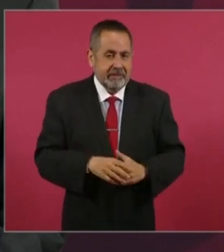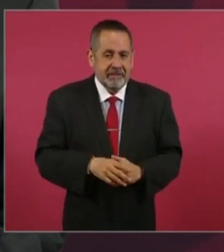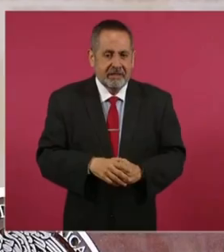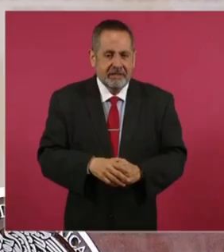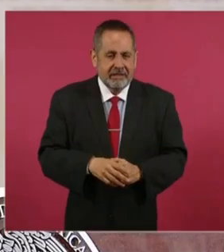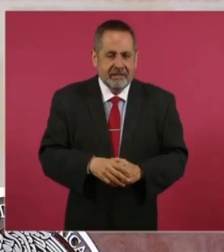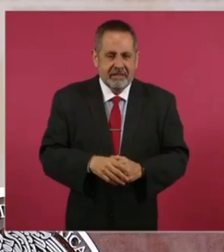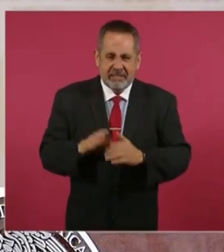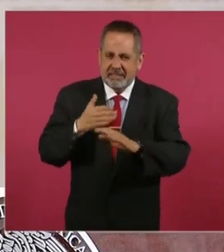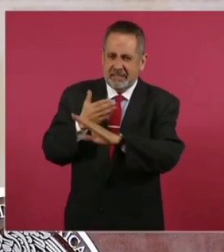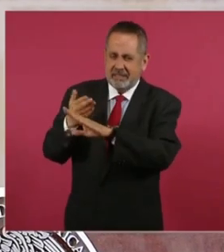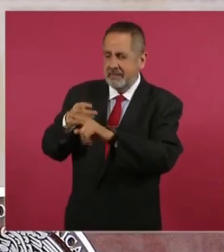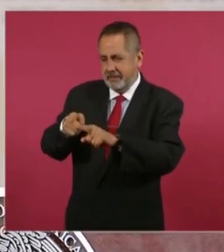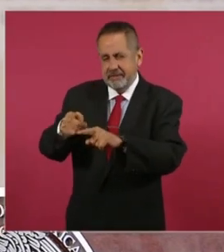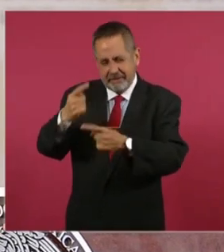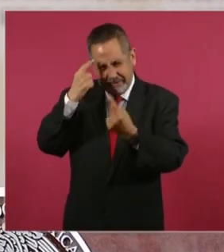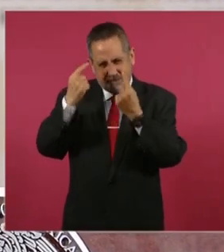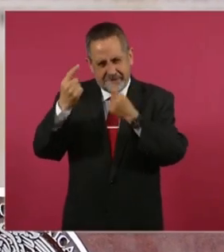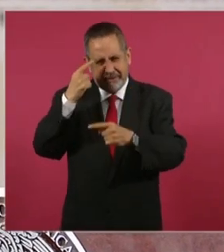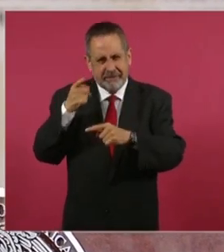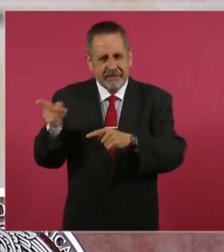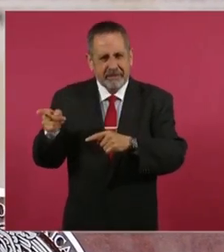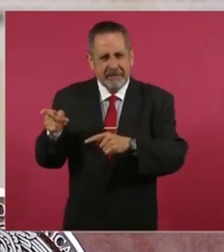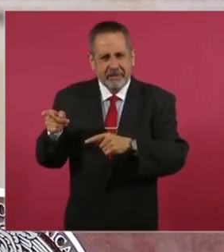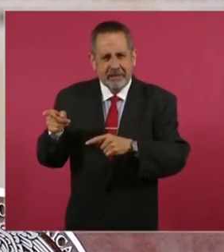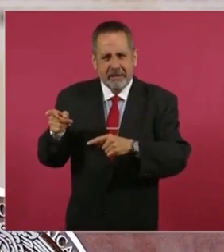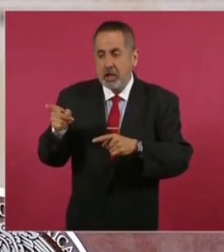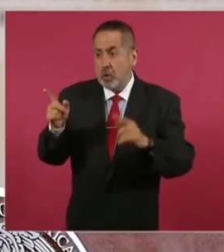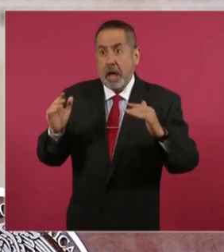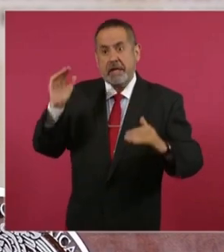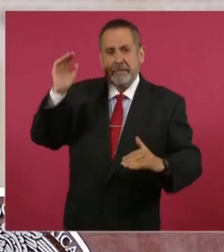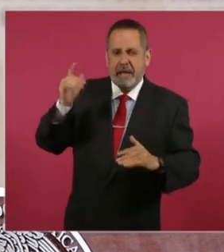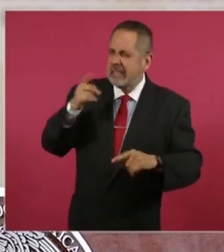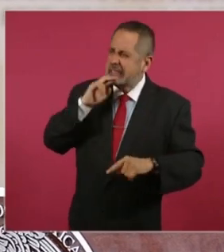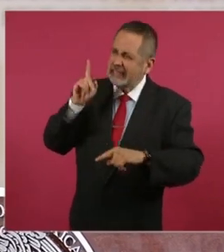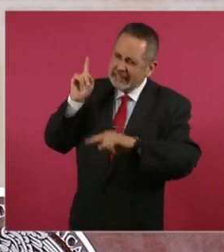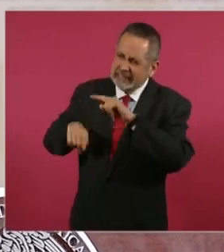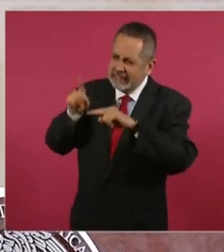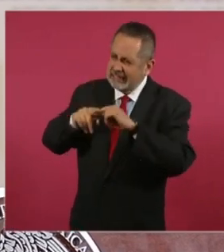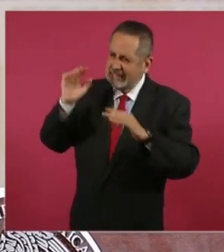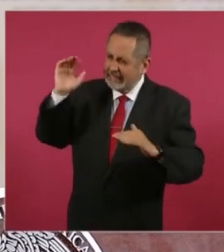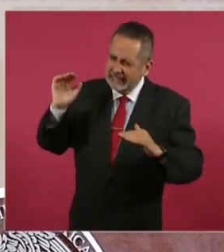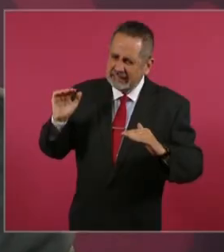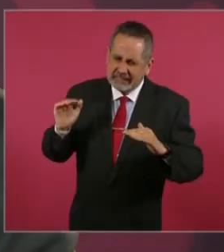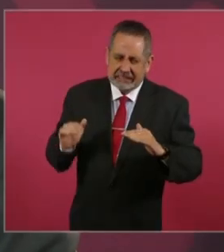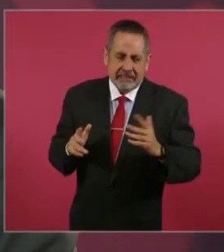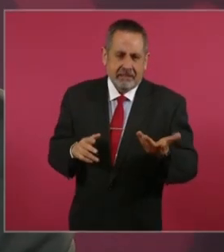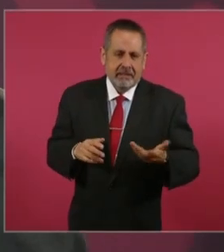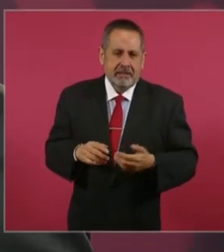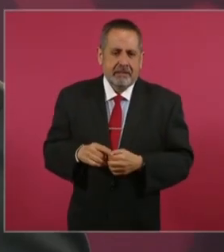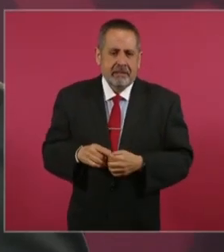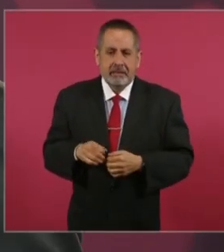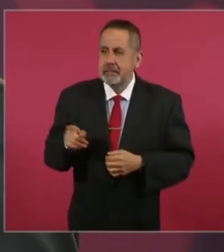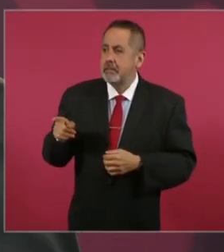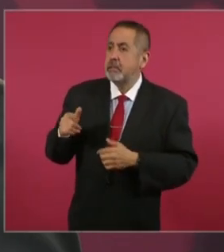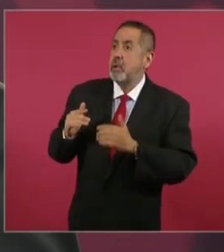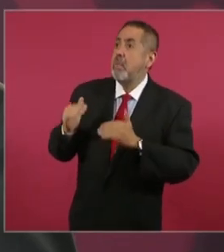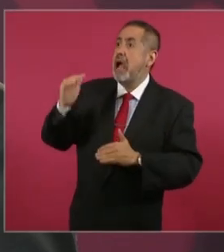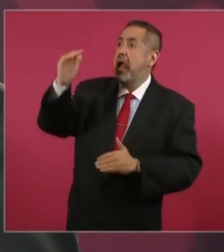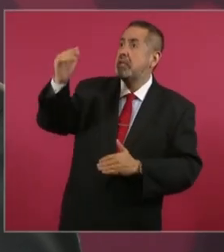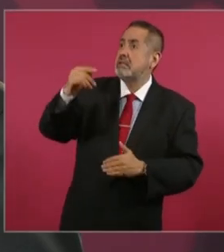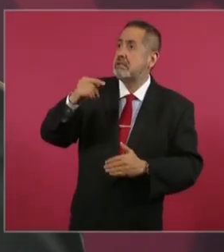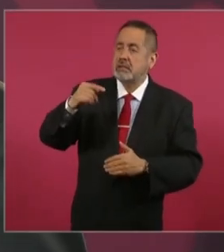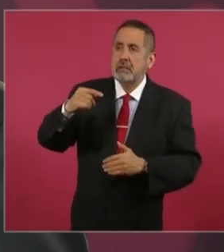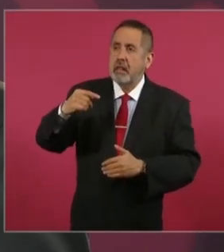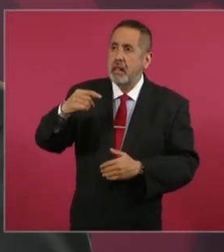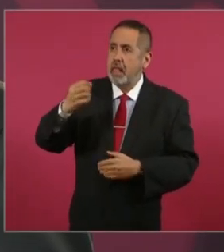Andrés Manuel como me dijo el de los medios es que estás muy arriba si sigues así ya no nos